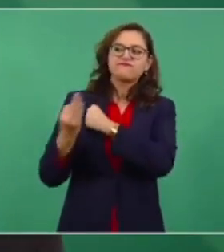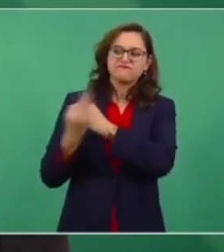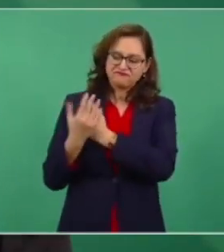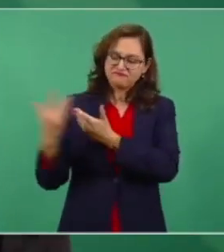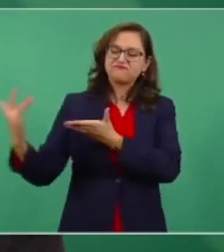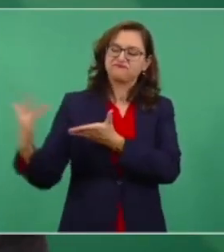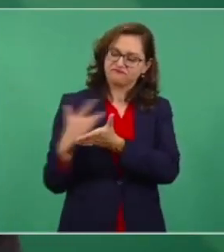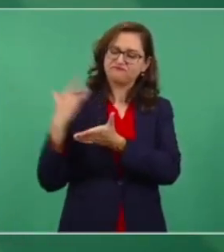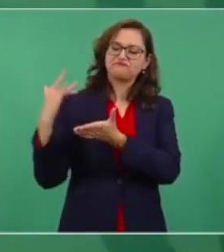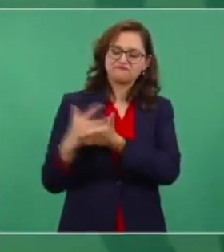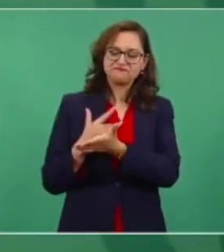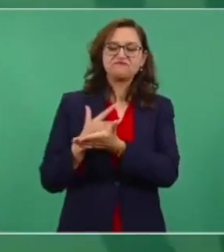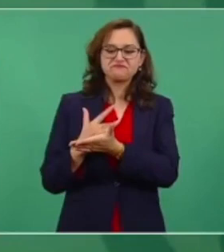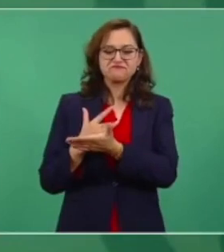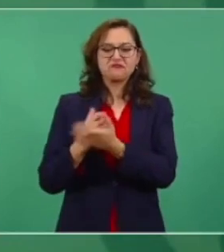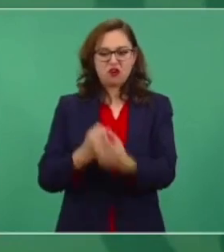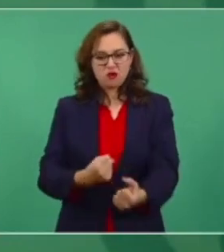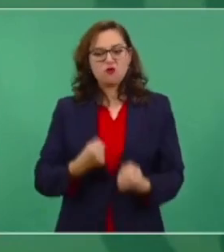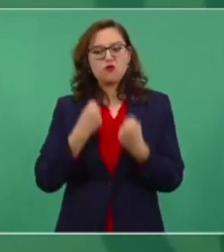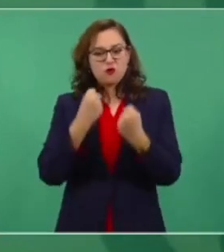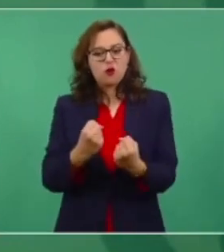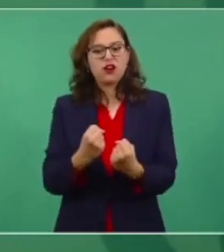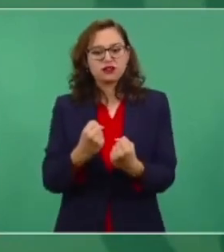me siento